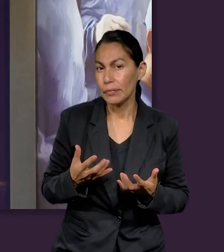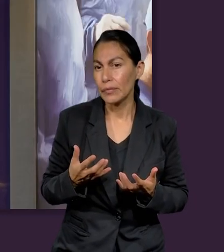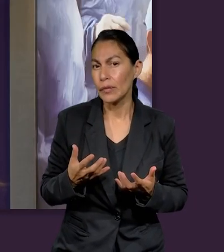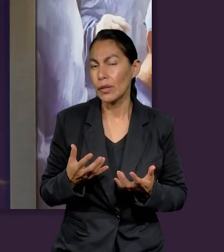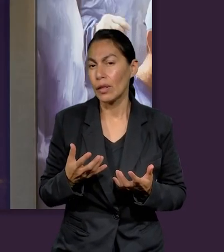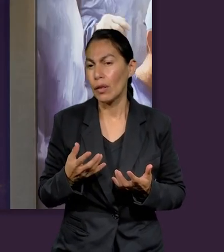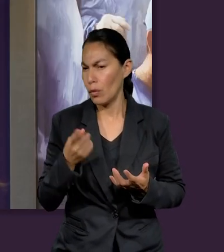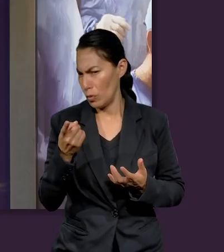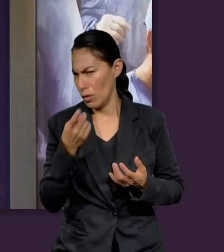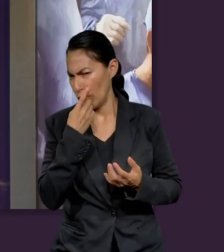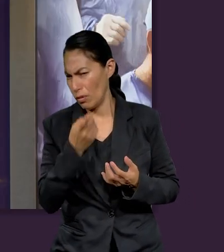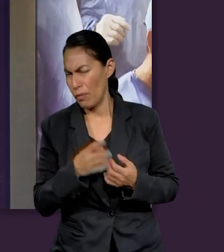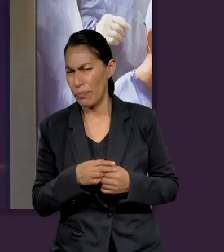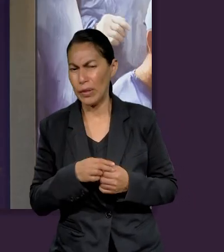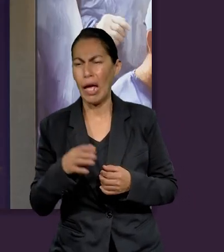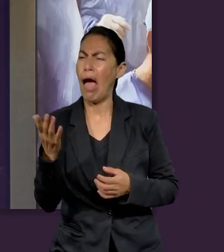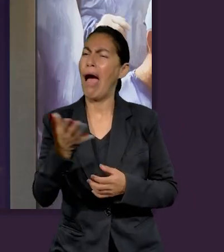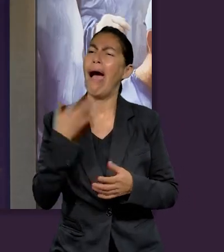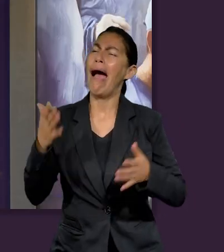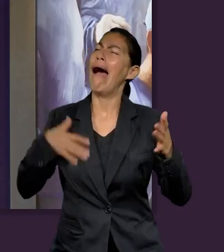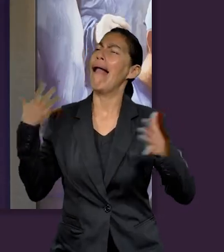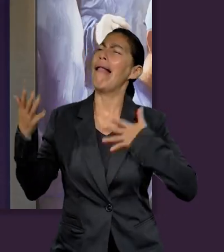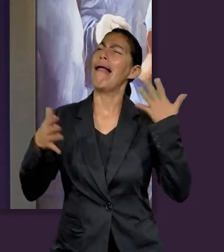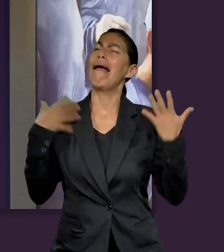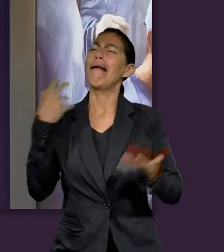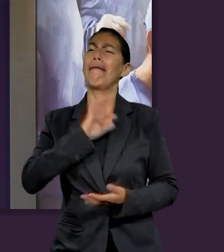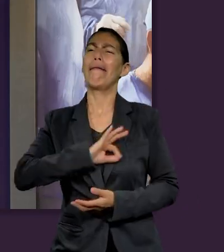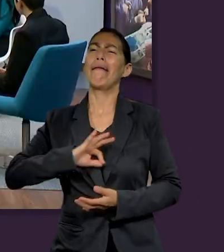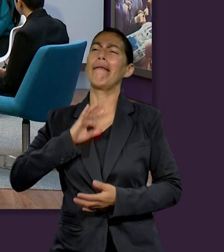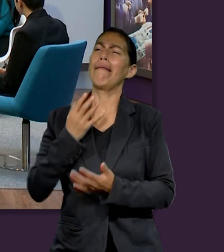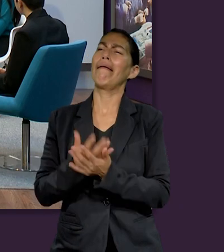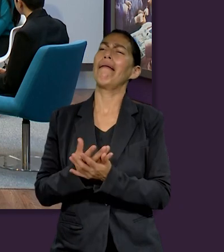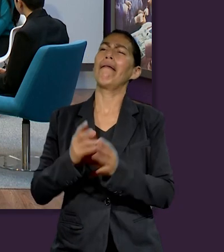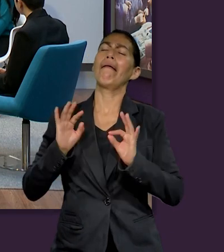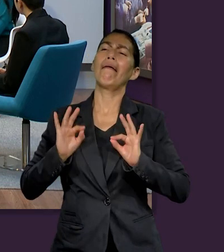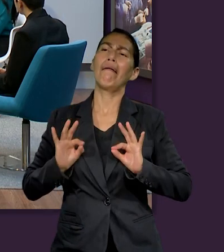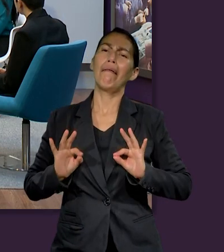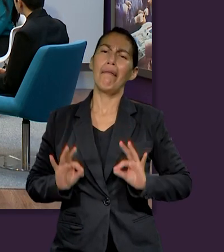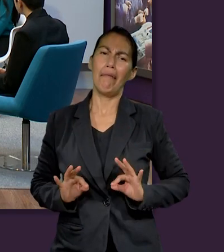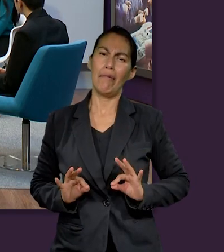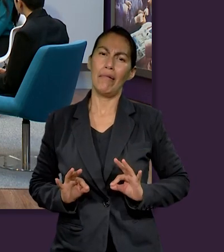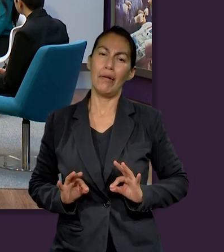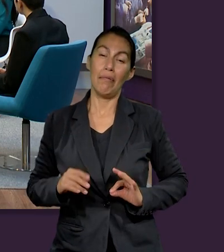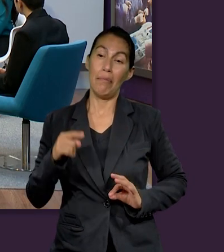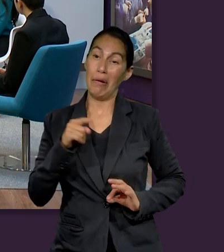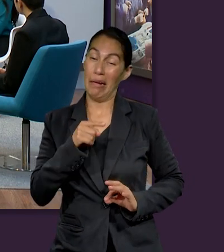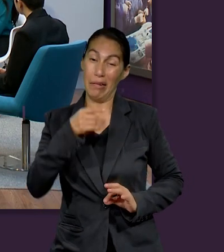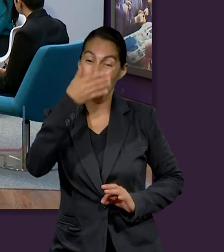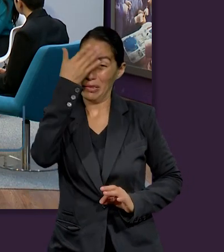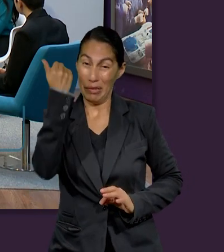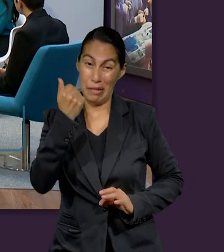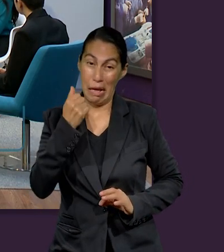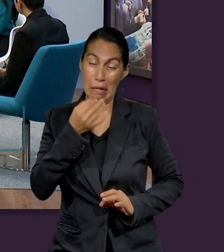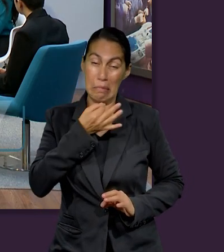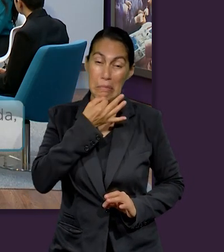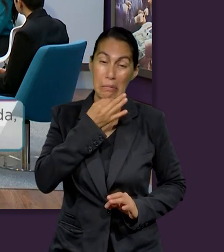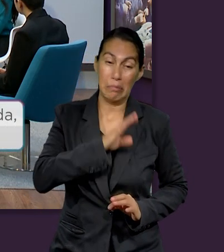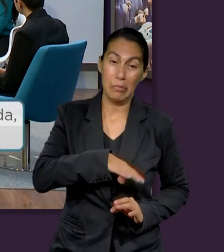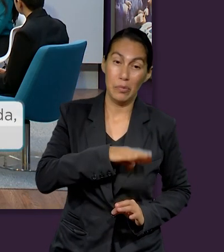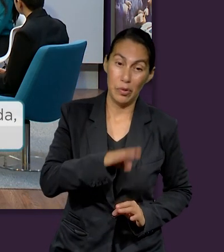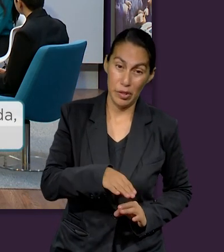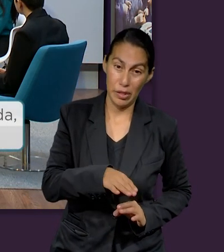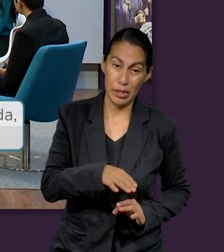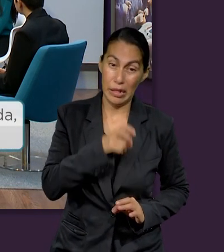la actitud que tomó al decir como usted dijo no de que vamos a alegrarnos vamos a bebernos sin saber que